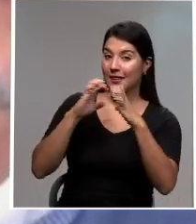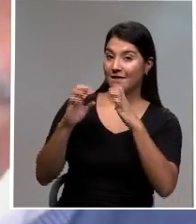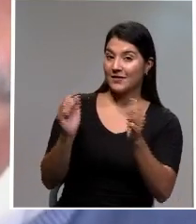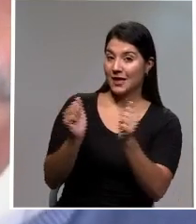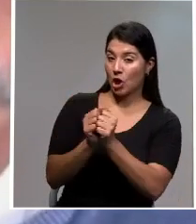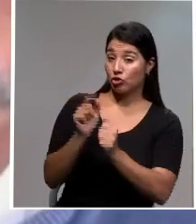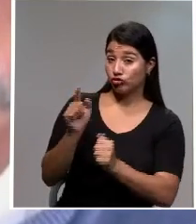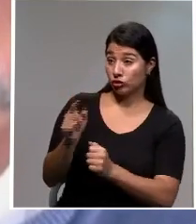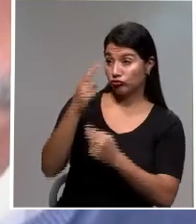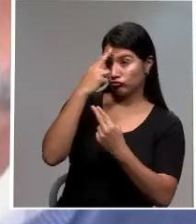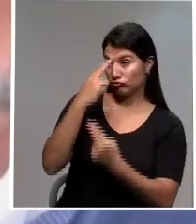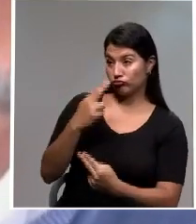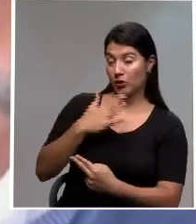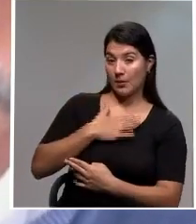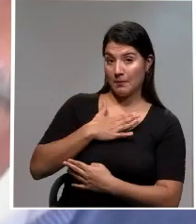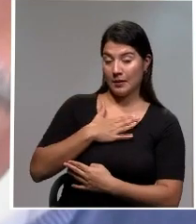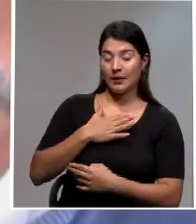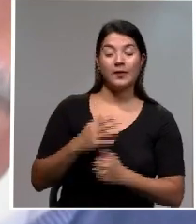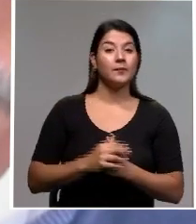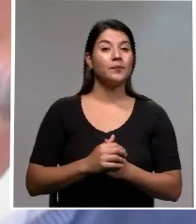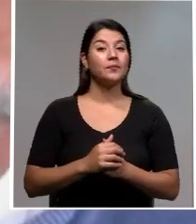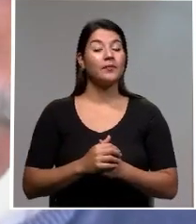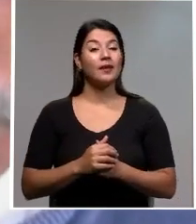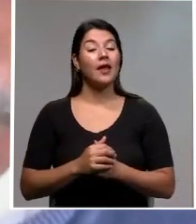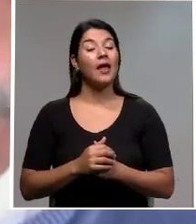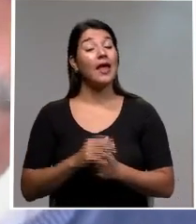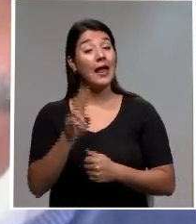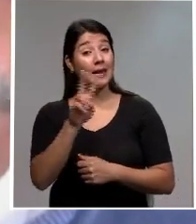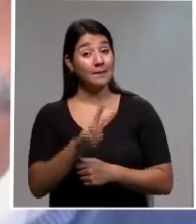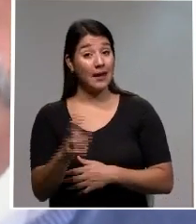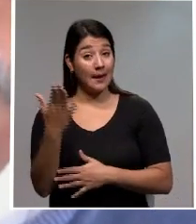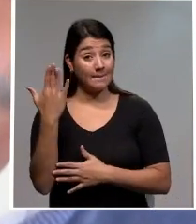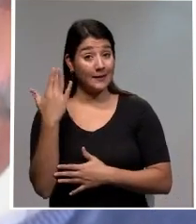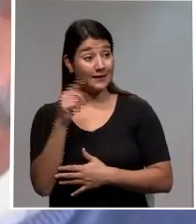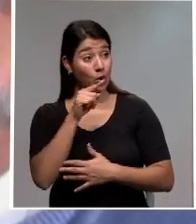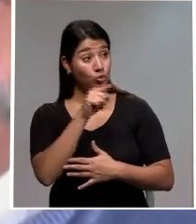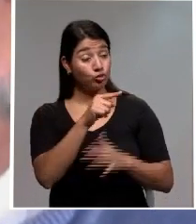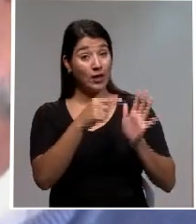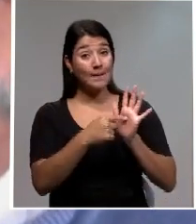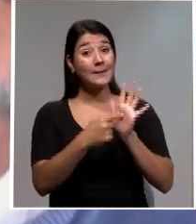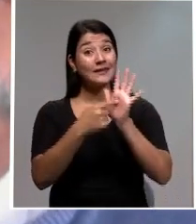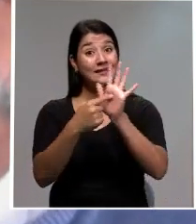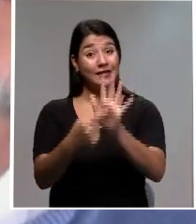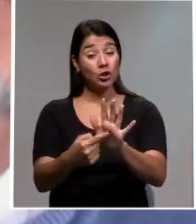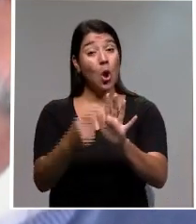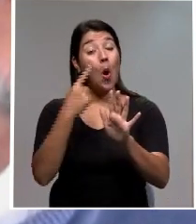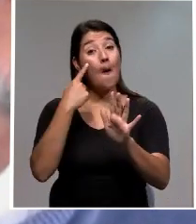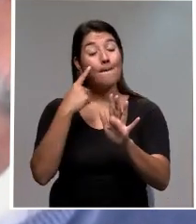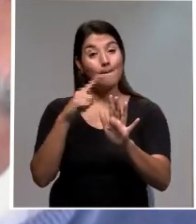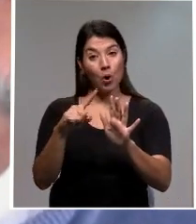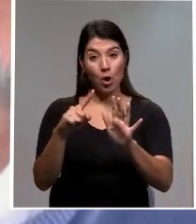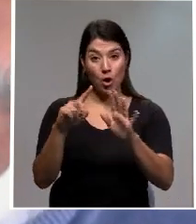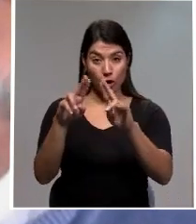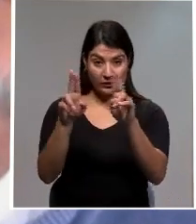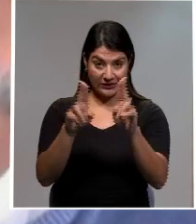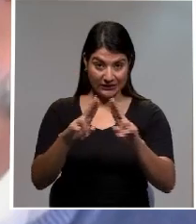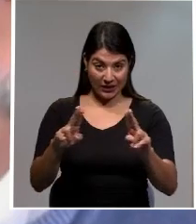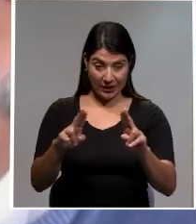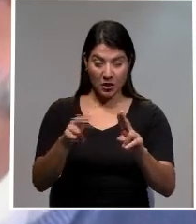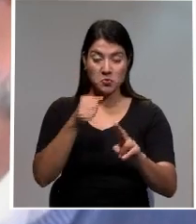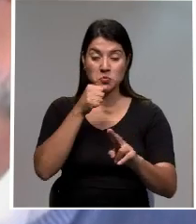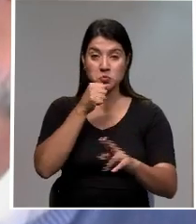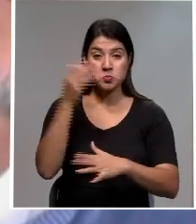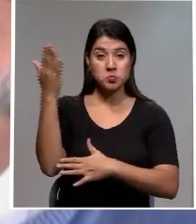mí. Fernando, el viernes que pasó, usted presentó vía streaming una conferencia muy